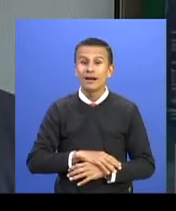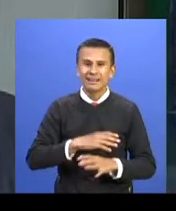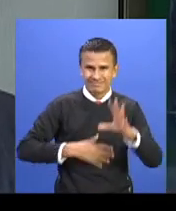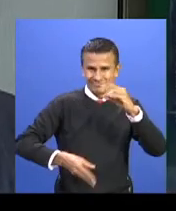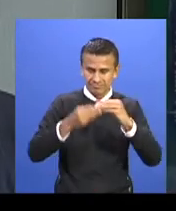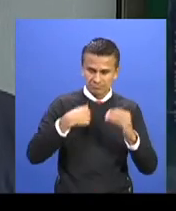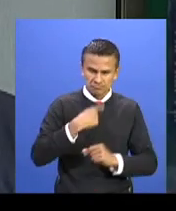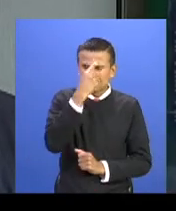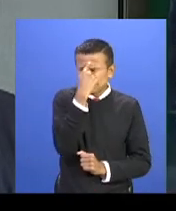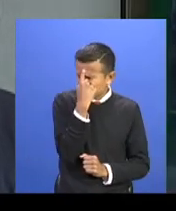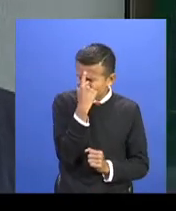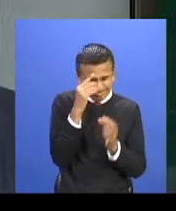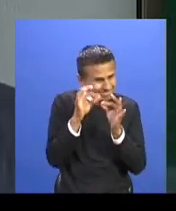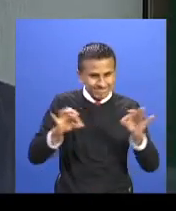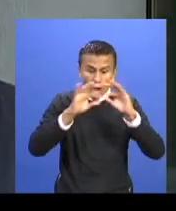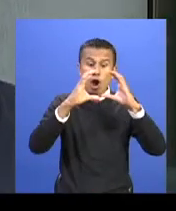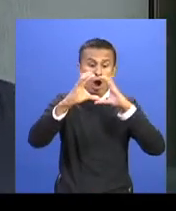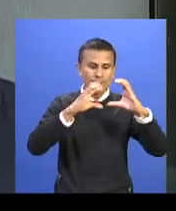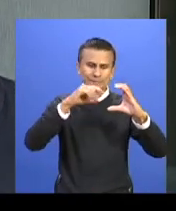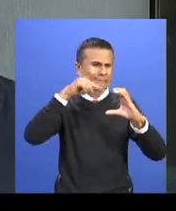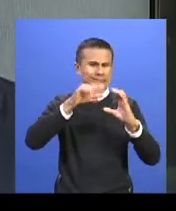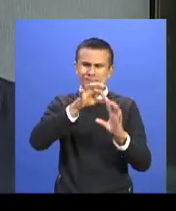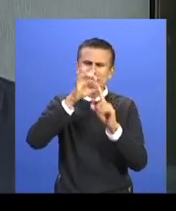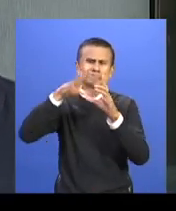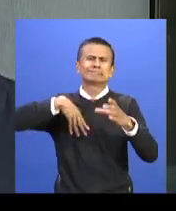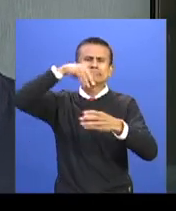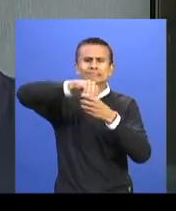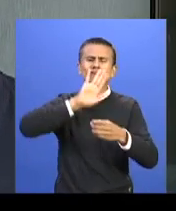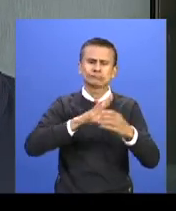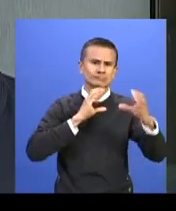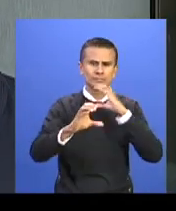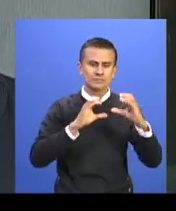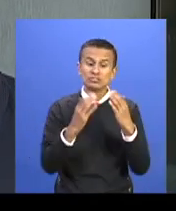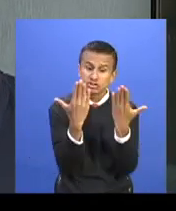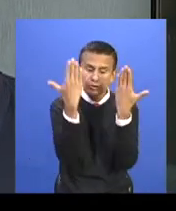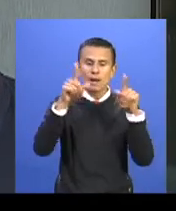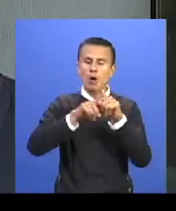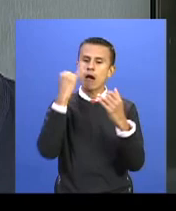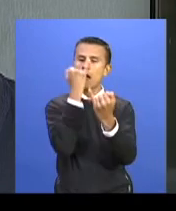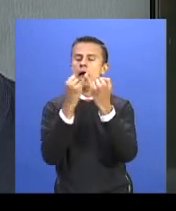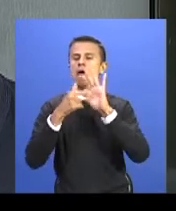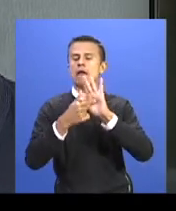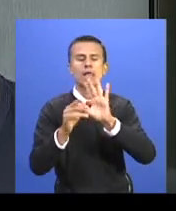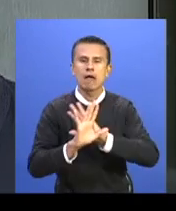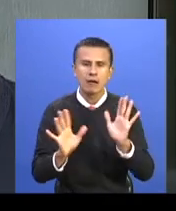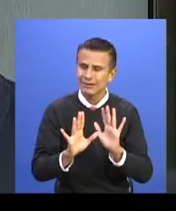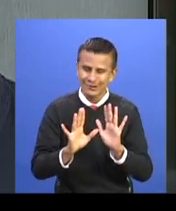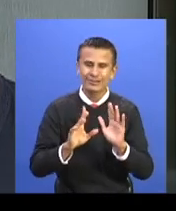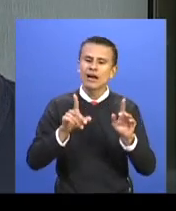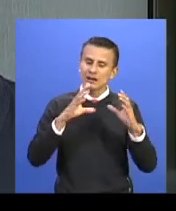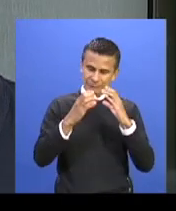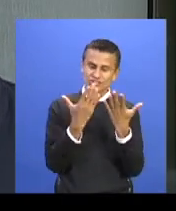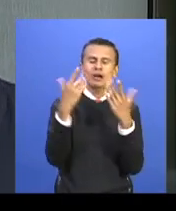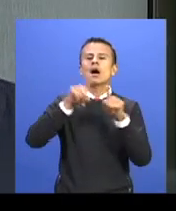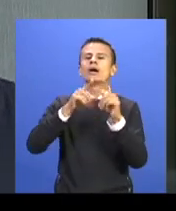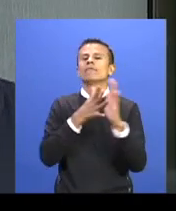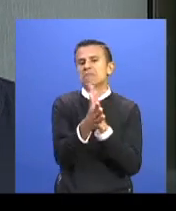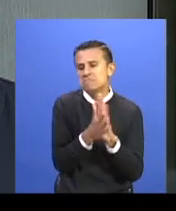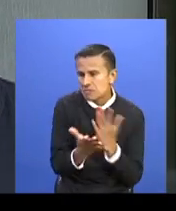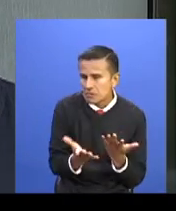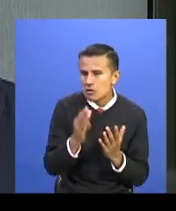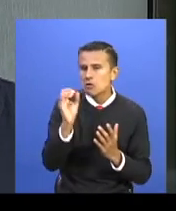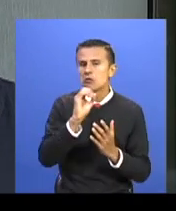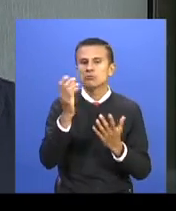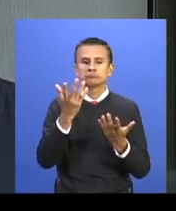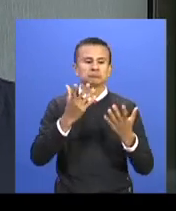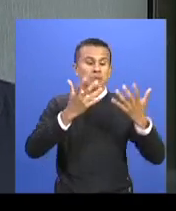parece demasiado importante cómo la comunicación hace parte de una empresa, porque no solo sirve para dar una reputación, sino también para la información, también